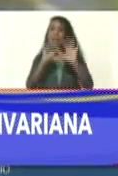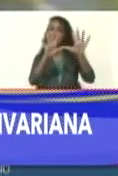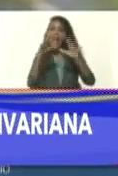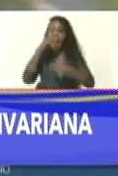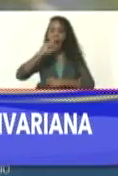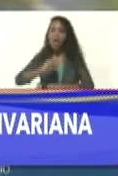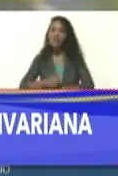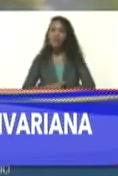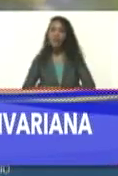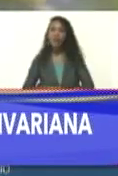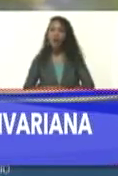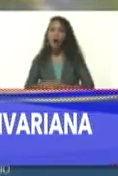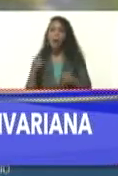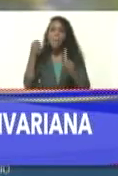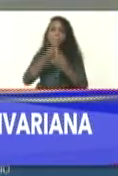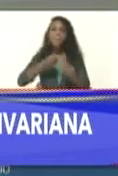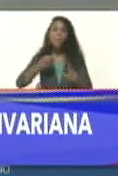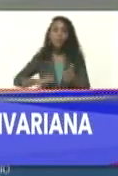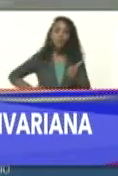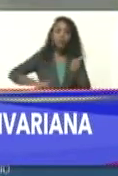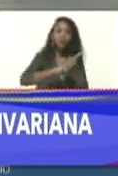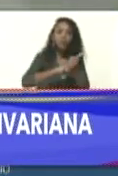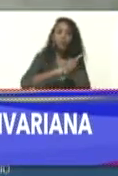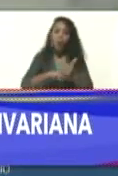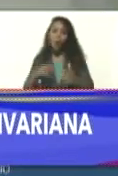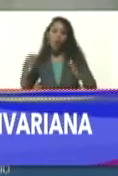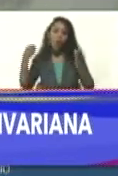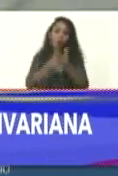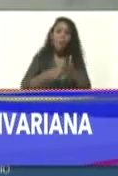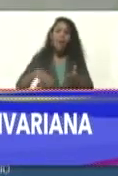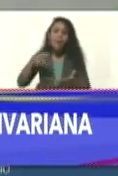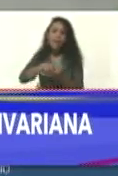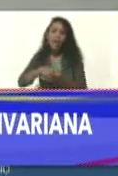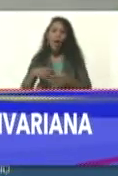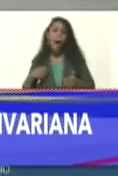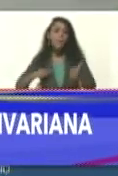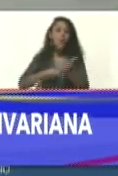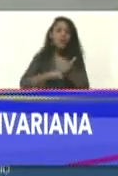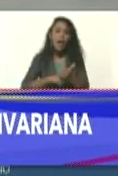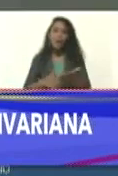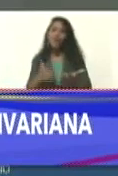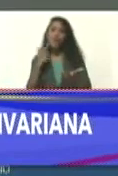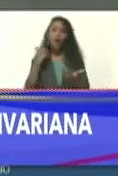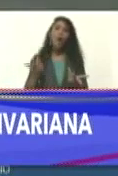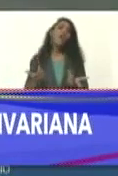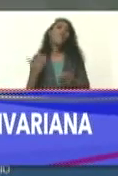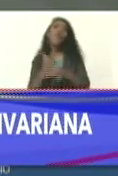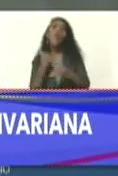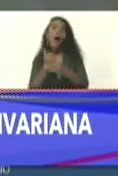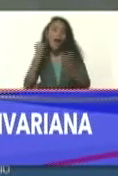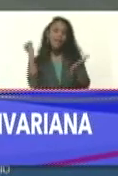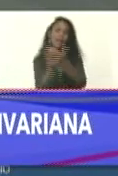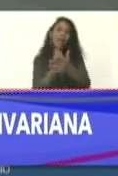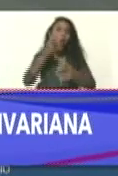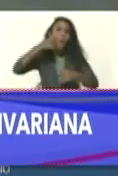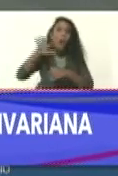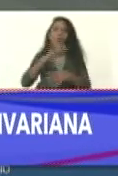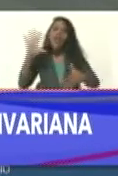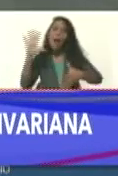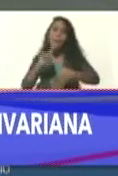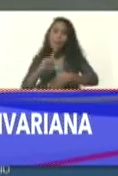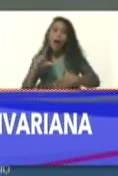años, apoyando golpes de Estado, apoyando invasiones, asesinando a los pueblos de América Latina y del